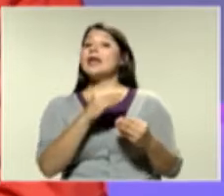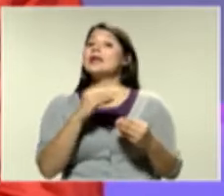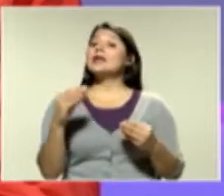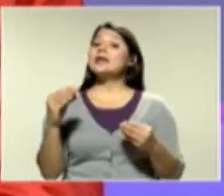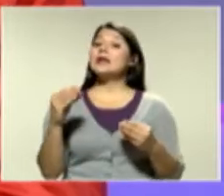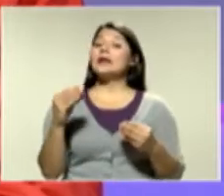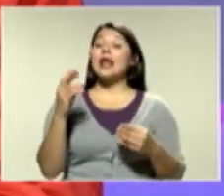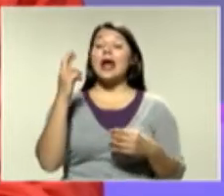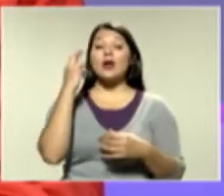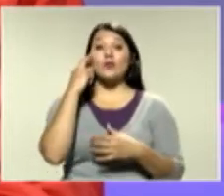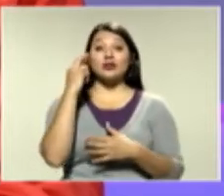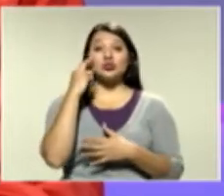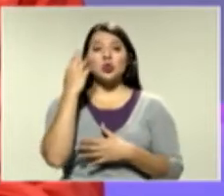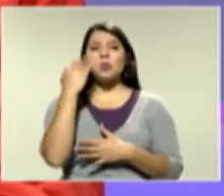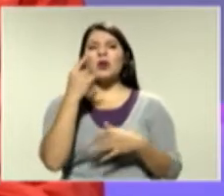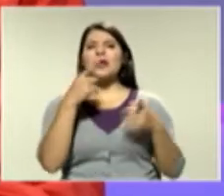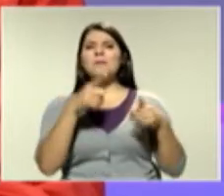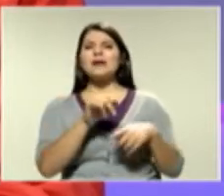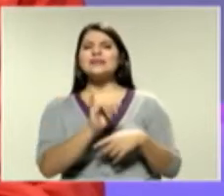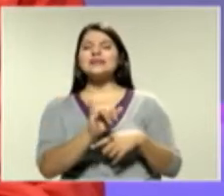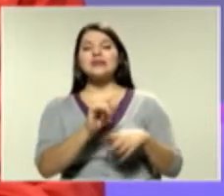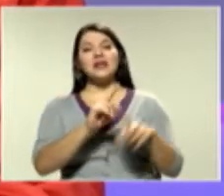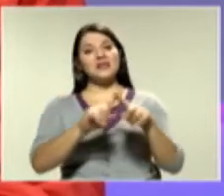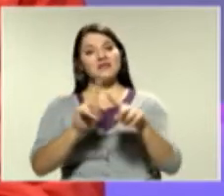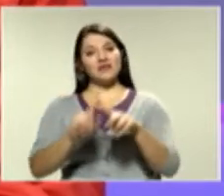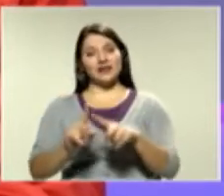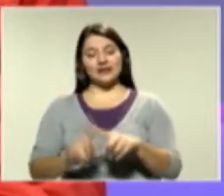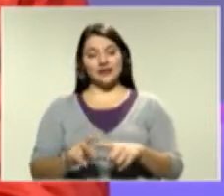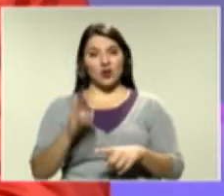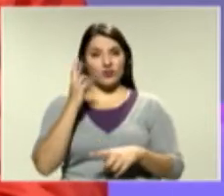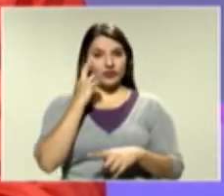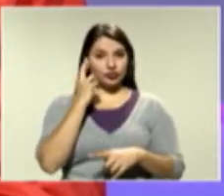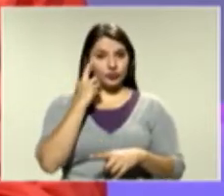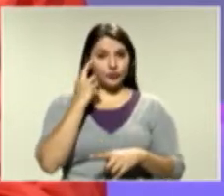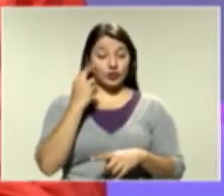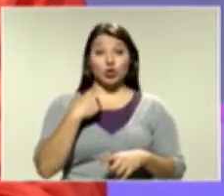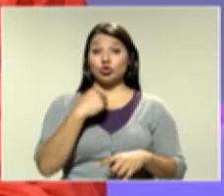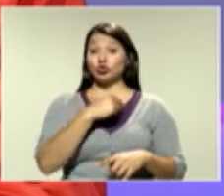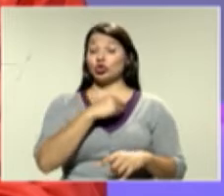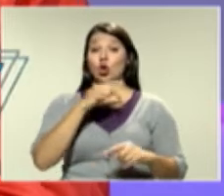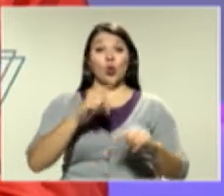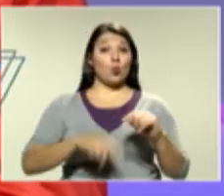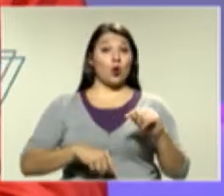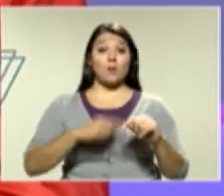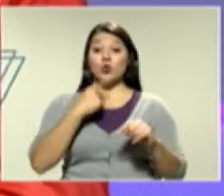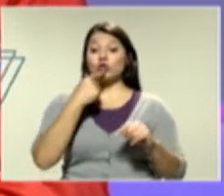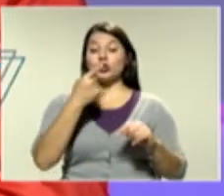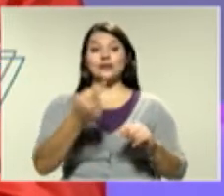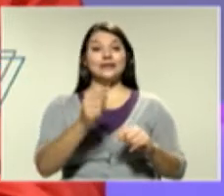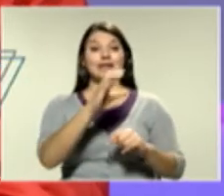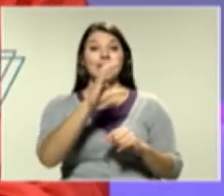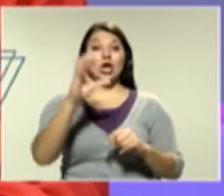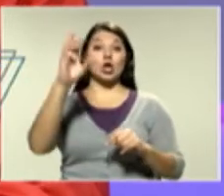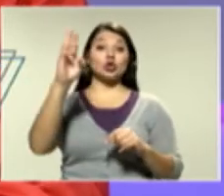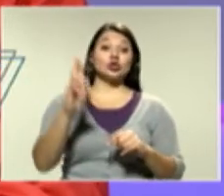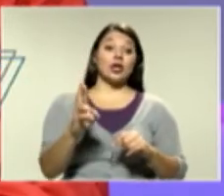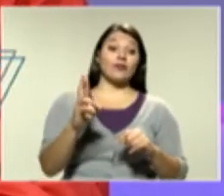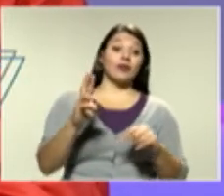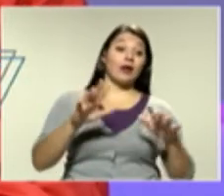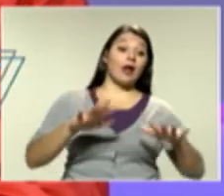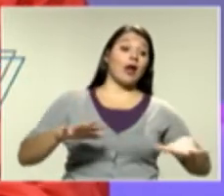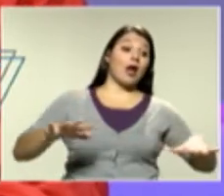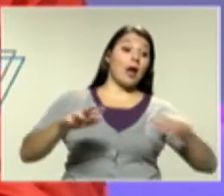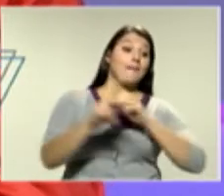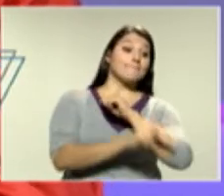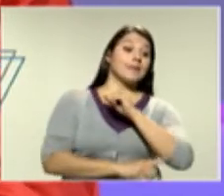factores por los cuales se da esto son varios, ¿verdad? No podemos achacarle todo a que somos un país tropical porque, como